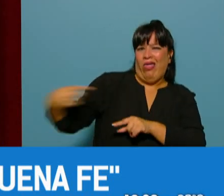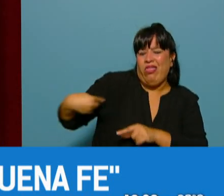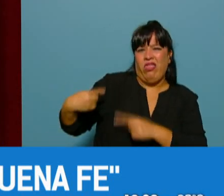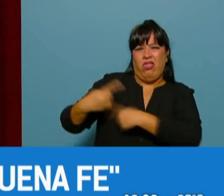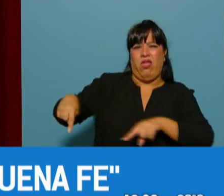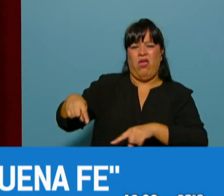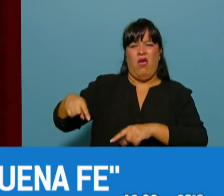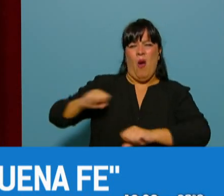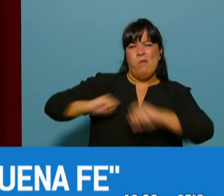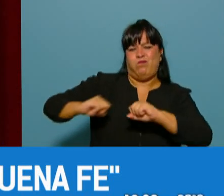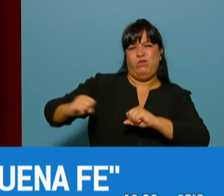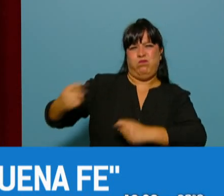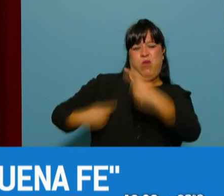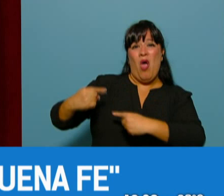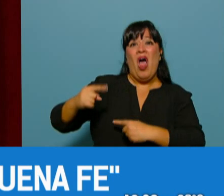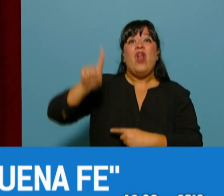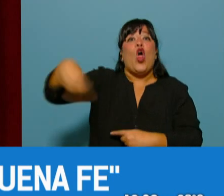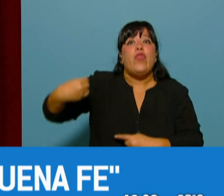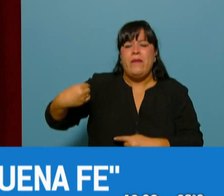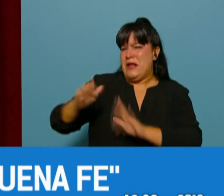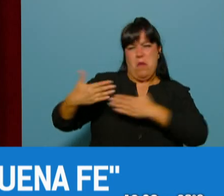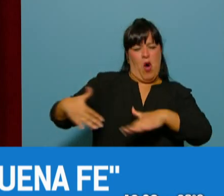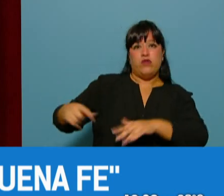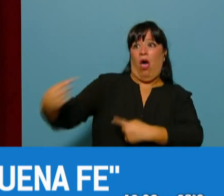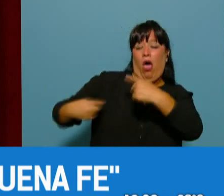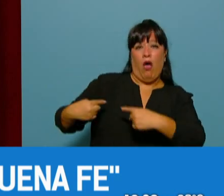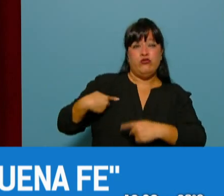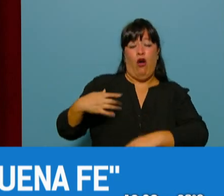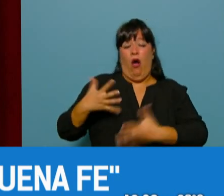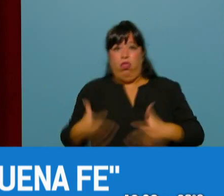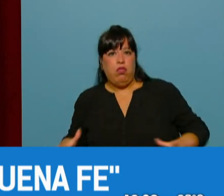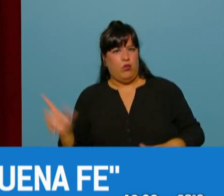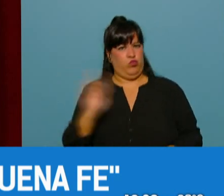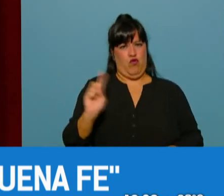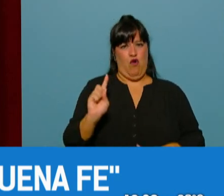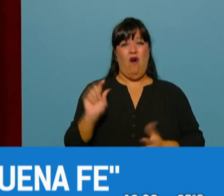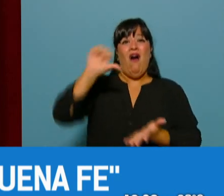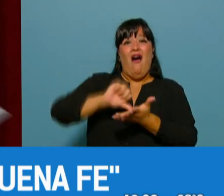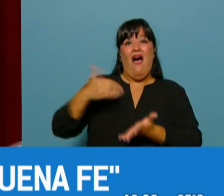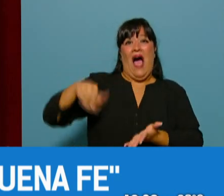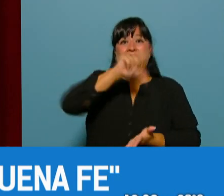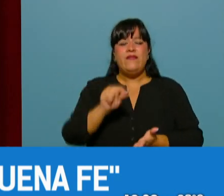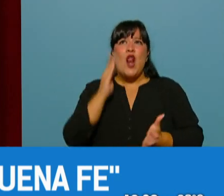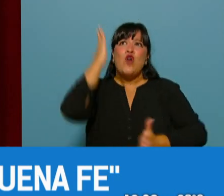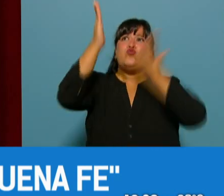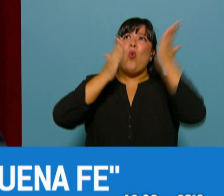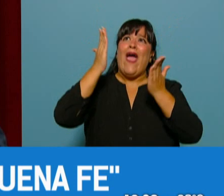tipo de provocación, provenga de donde provenga. Una Argentina no es una utopía